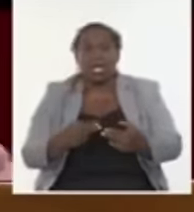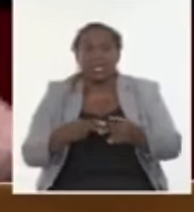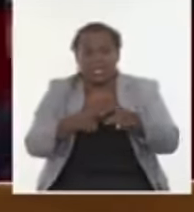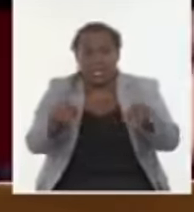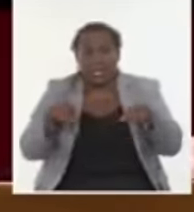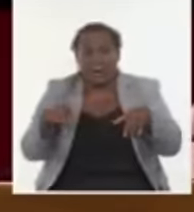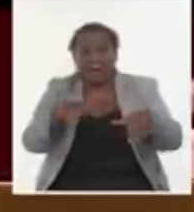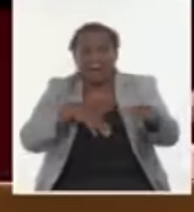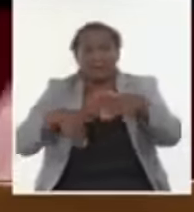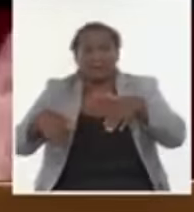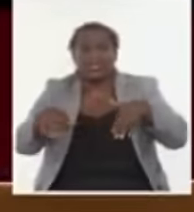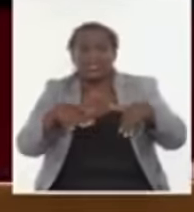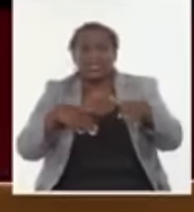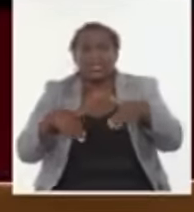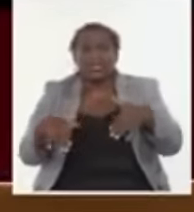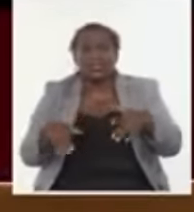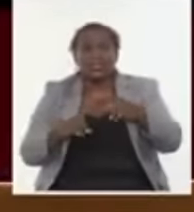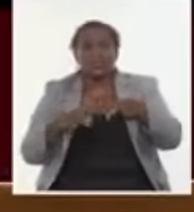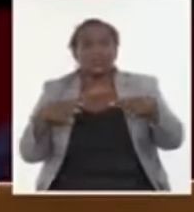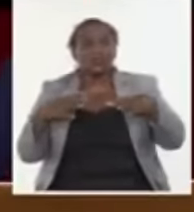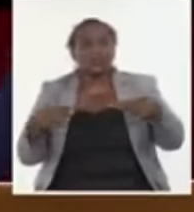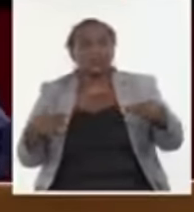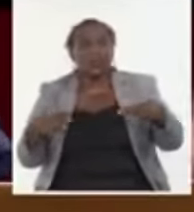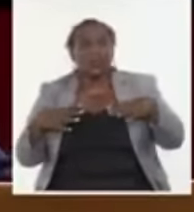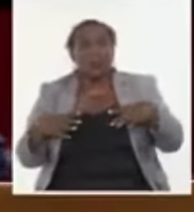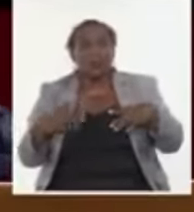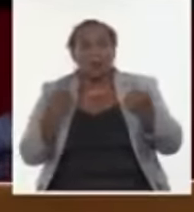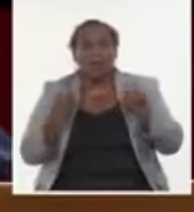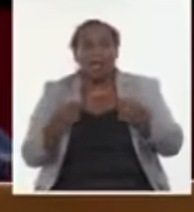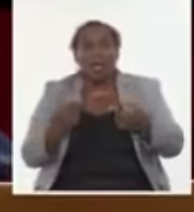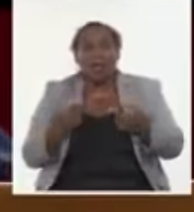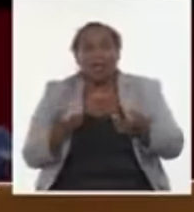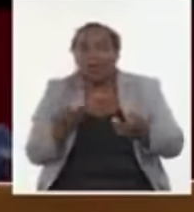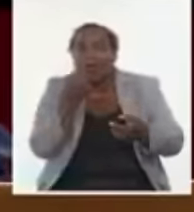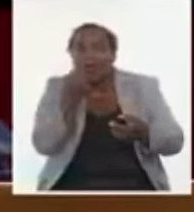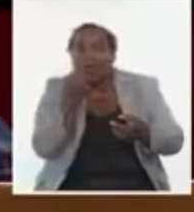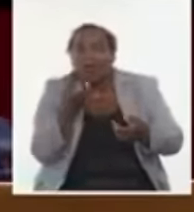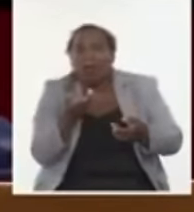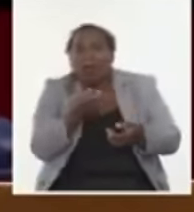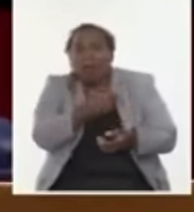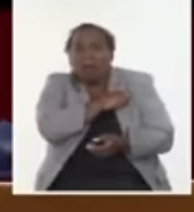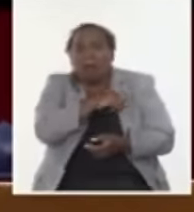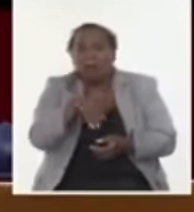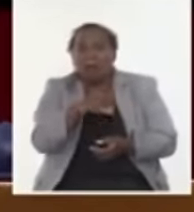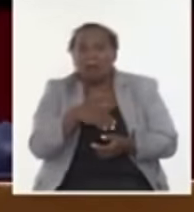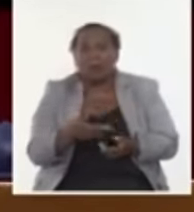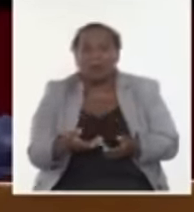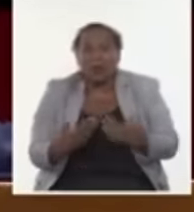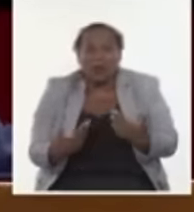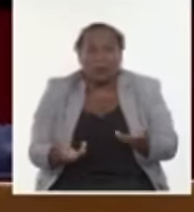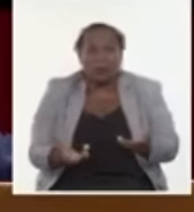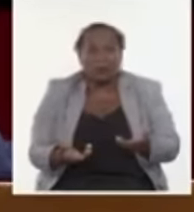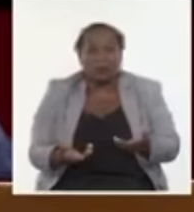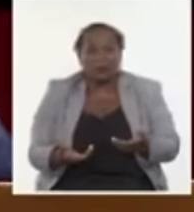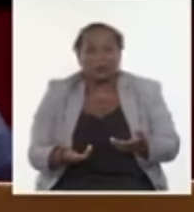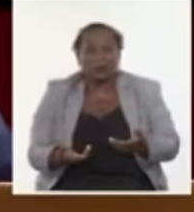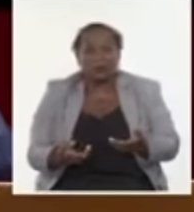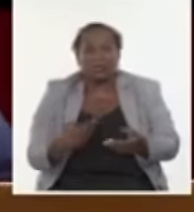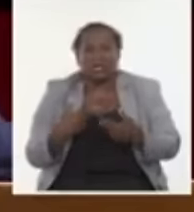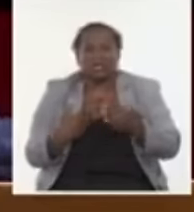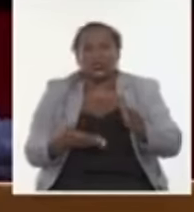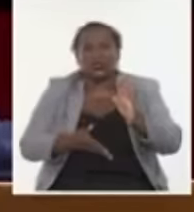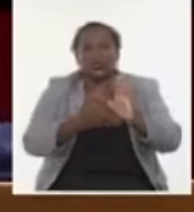centro turístico, otros usos que no tienen que ver nada con la vocación de esa tierra, con las necesidades, haciendo